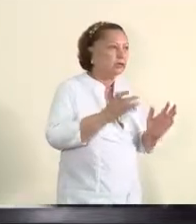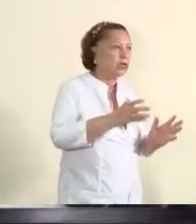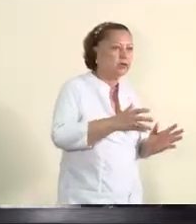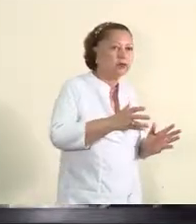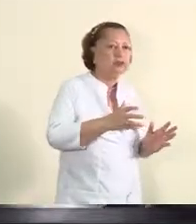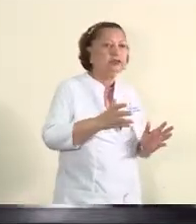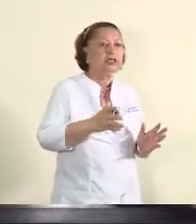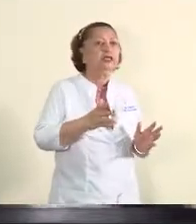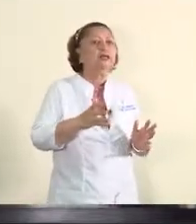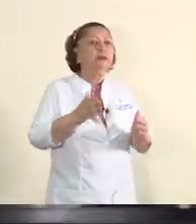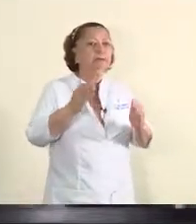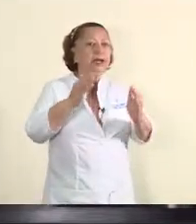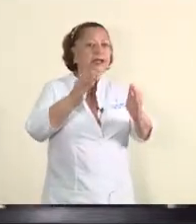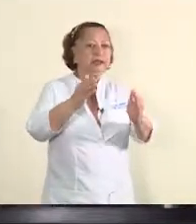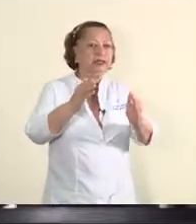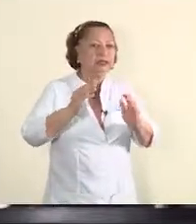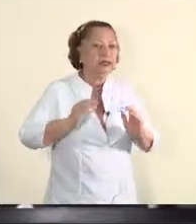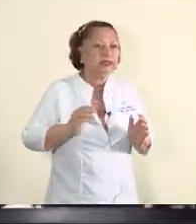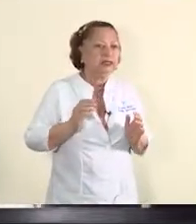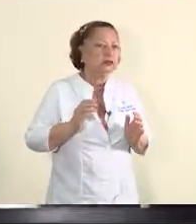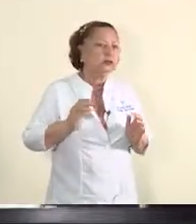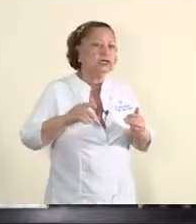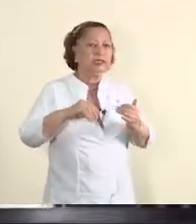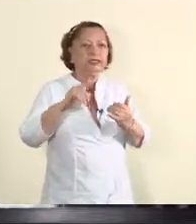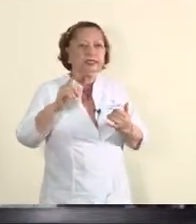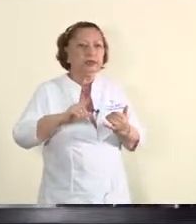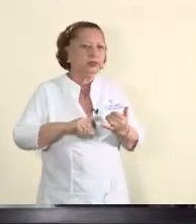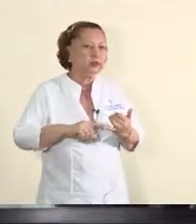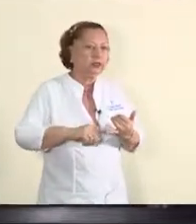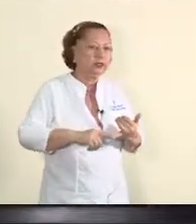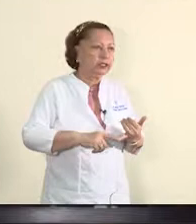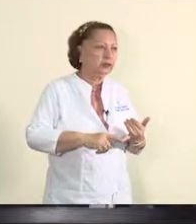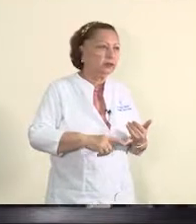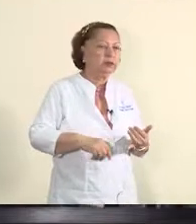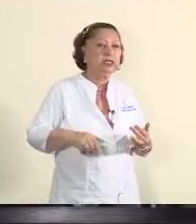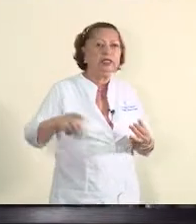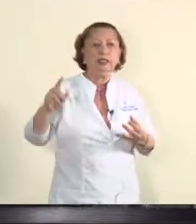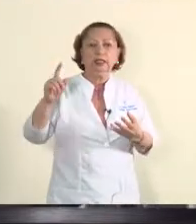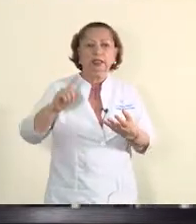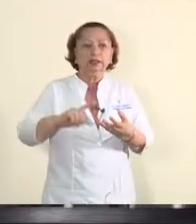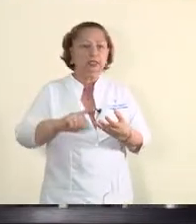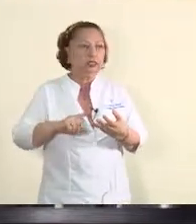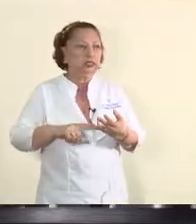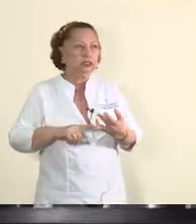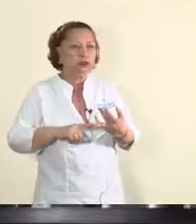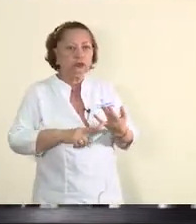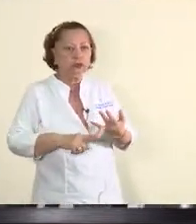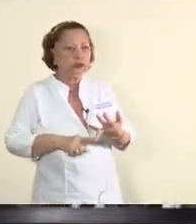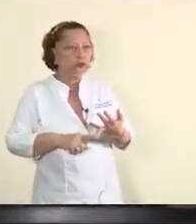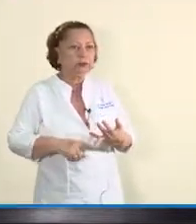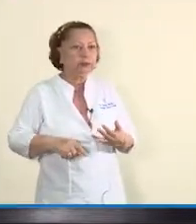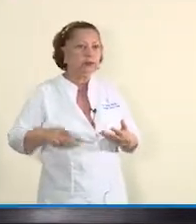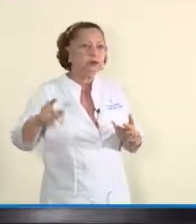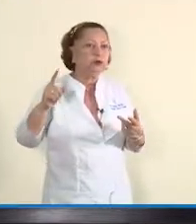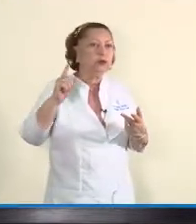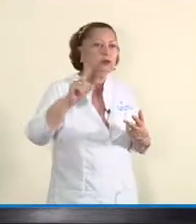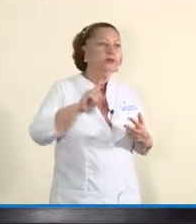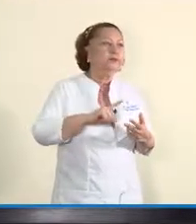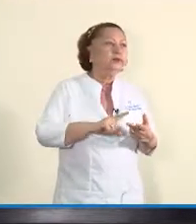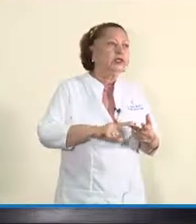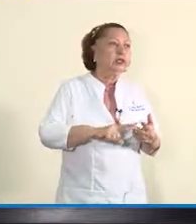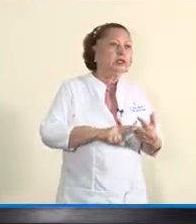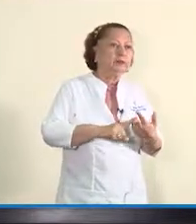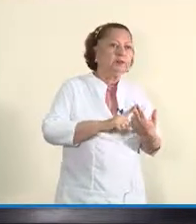puede buscarlo a usted para tratar de superar que tal vez no puede dormir, tiene susto, se asusta